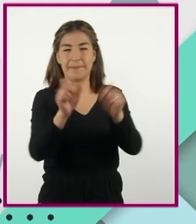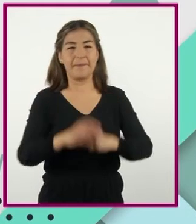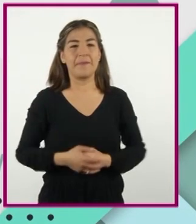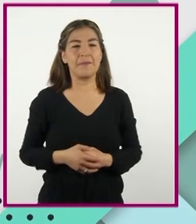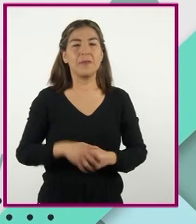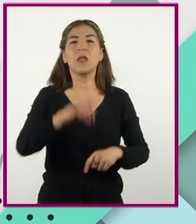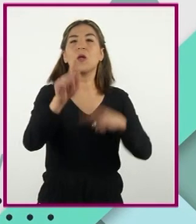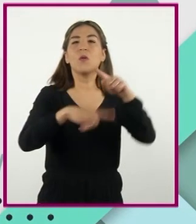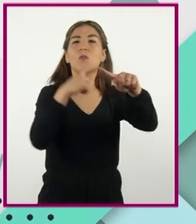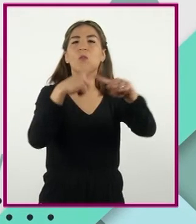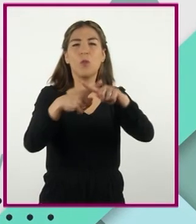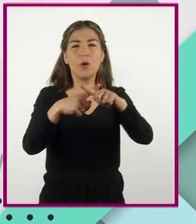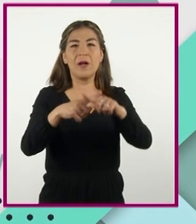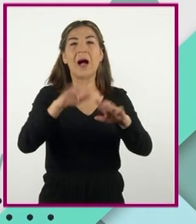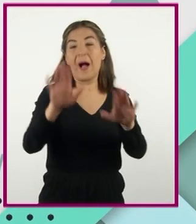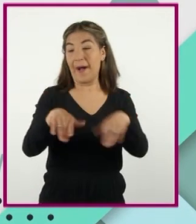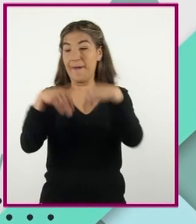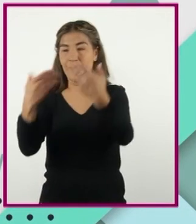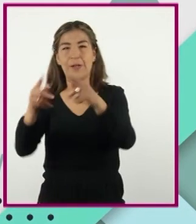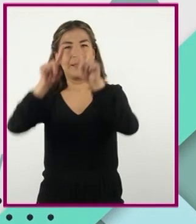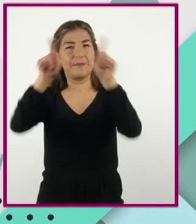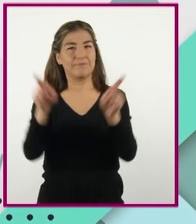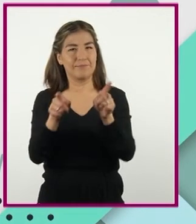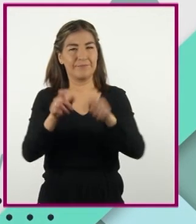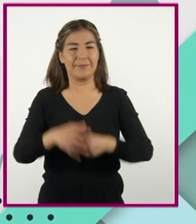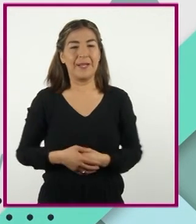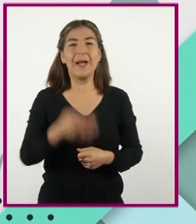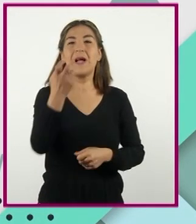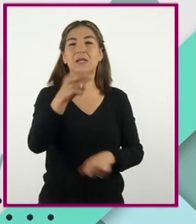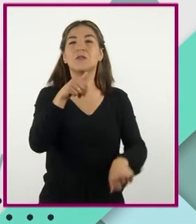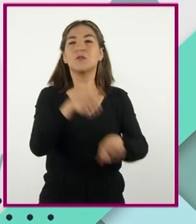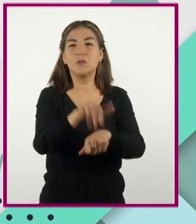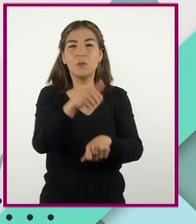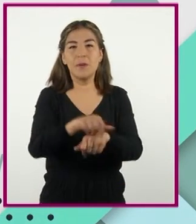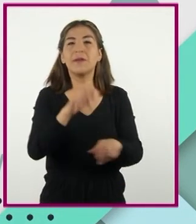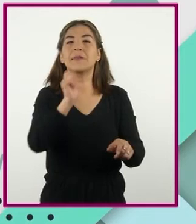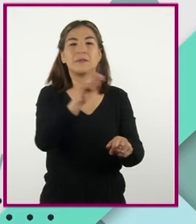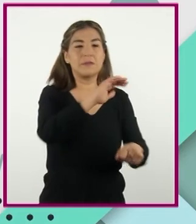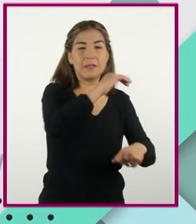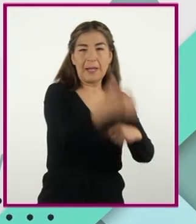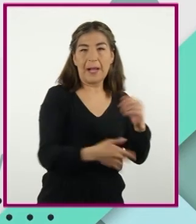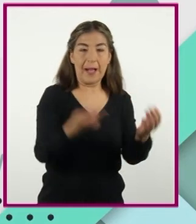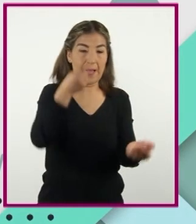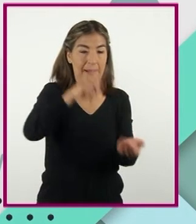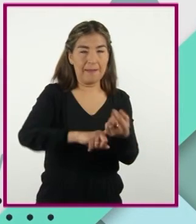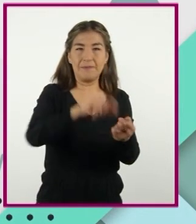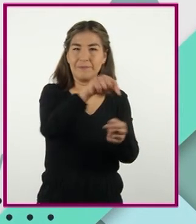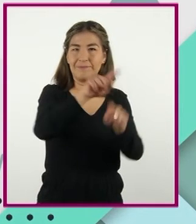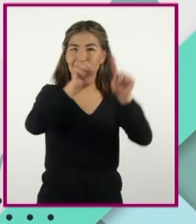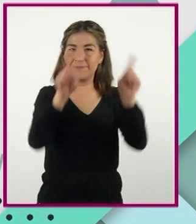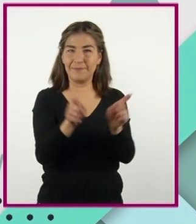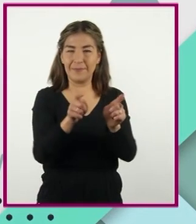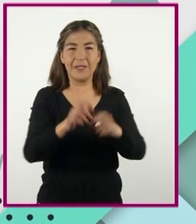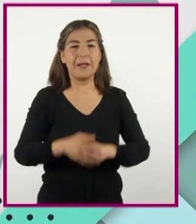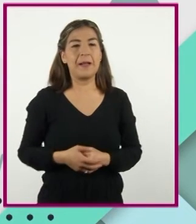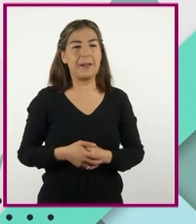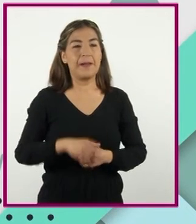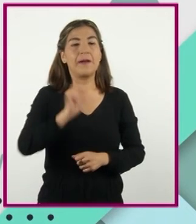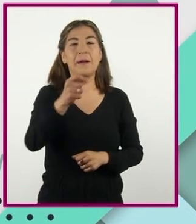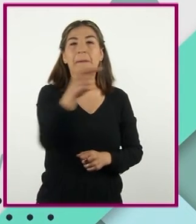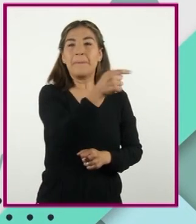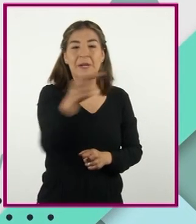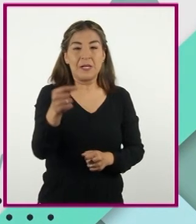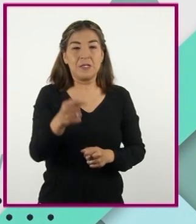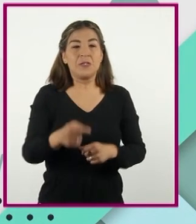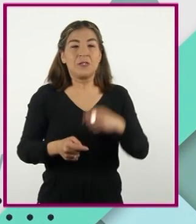el signo negativo fuera del paréntesis por los signos de cada uno de los términos dentro del paréntesis. Menos 3x